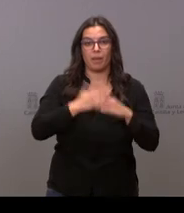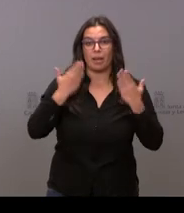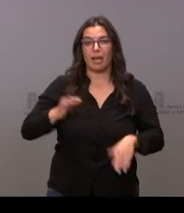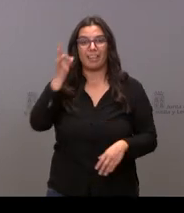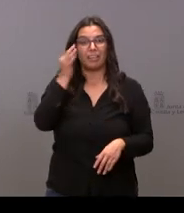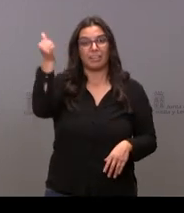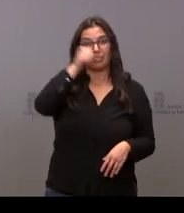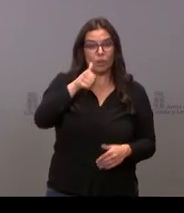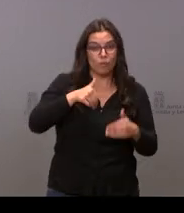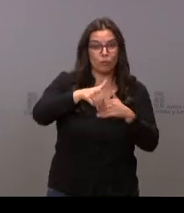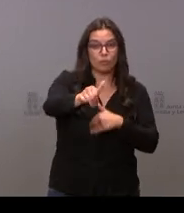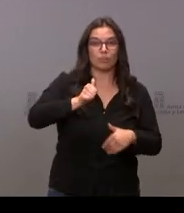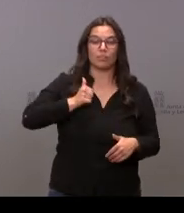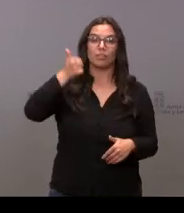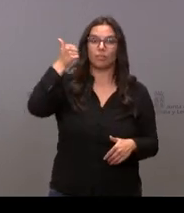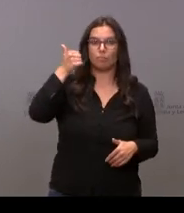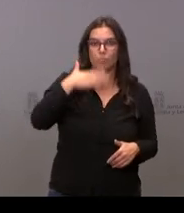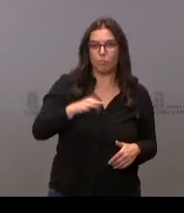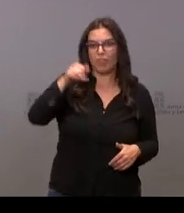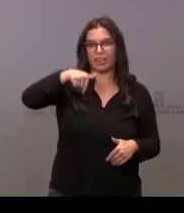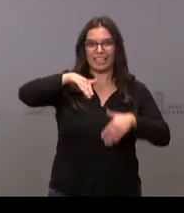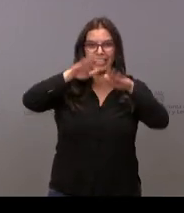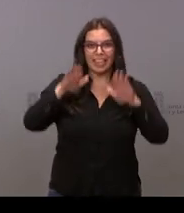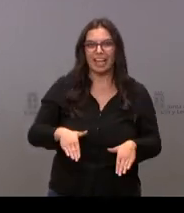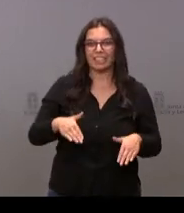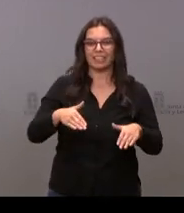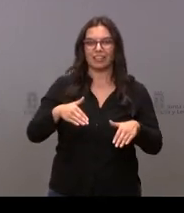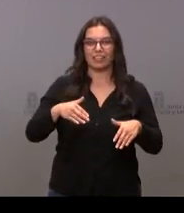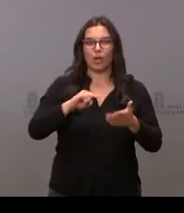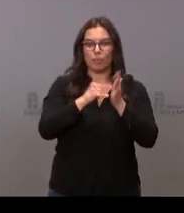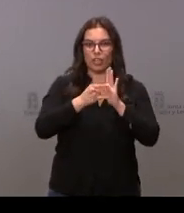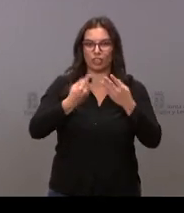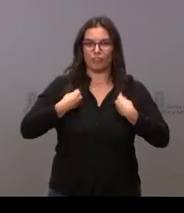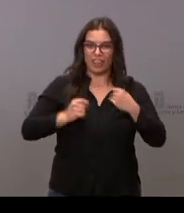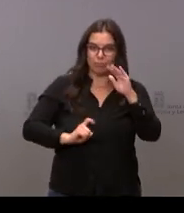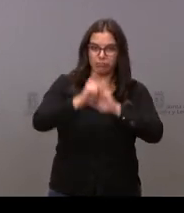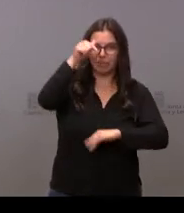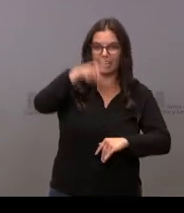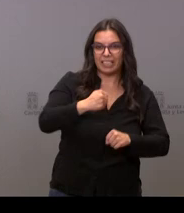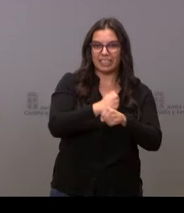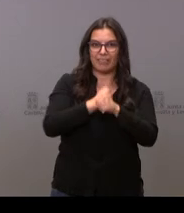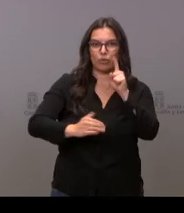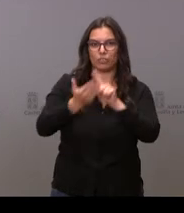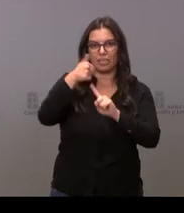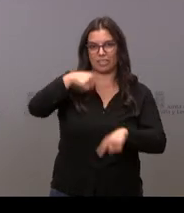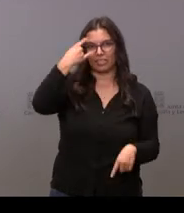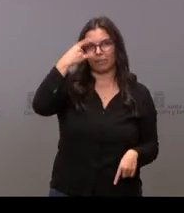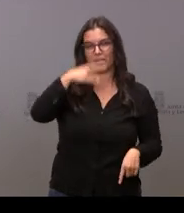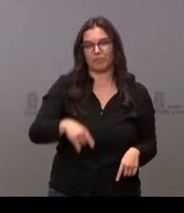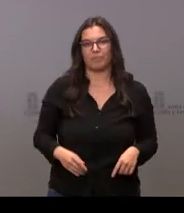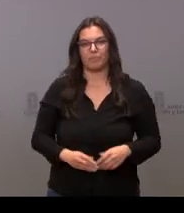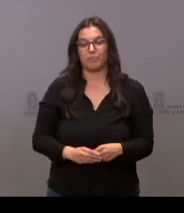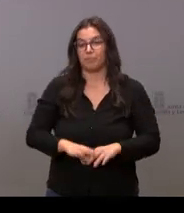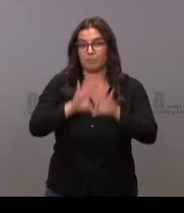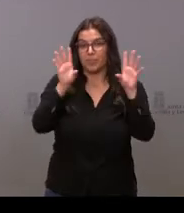tengan oportunidades de quedarse aquí y de desarrollar sus proyectos de tener empleo en salamanca en